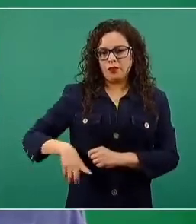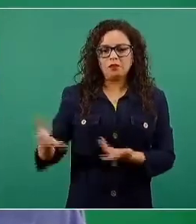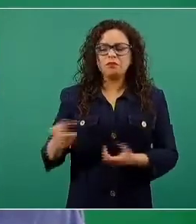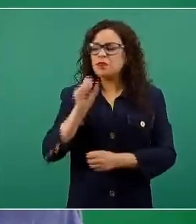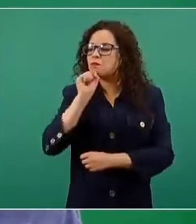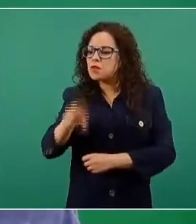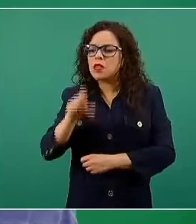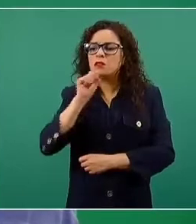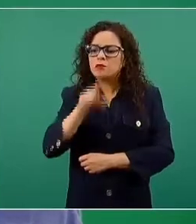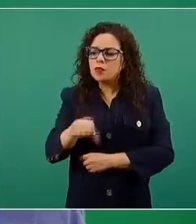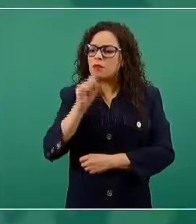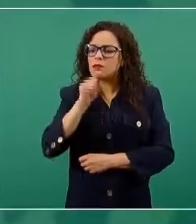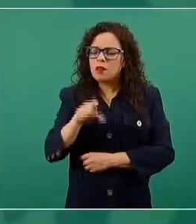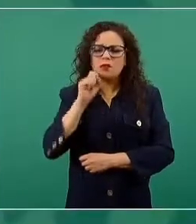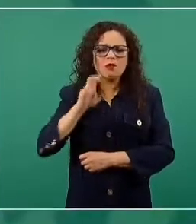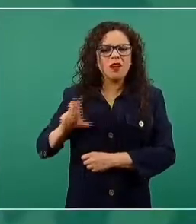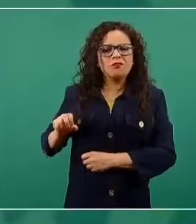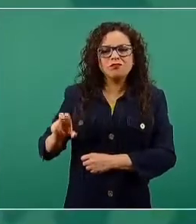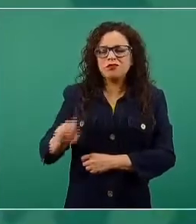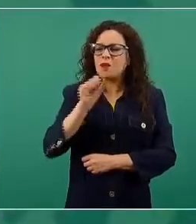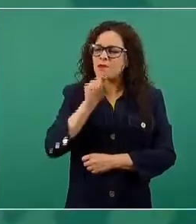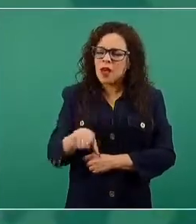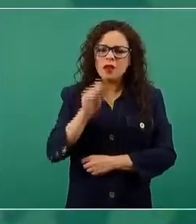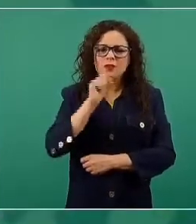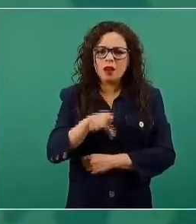repetitivas, son redundantes, son la misma